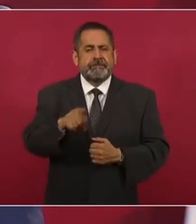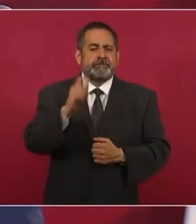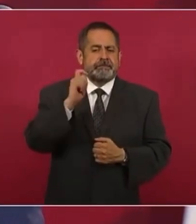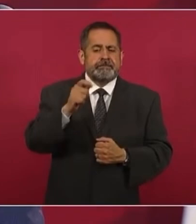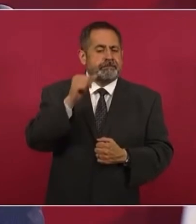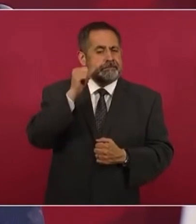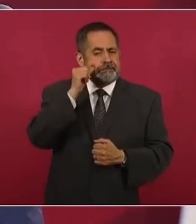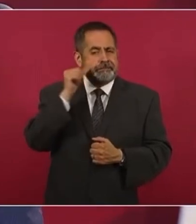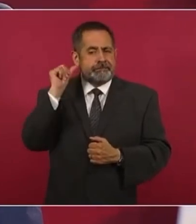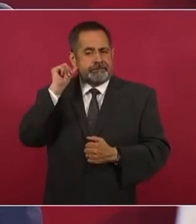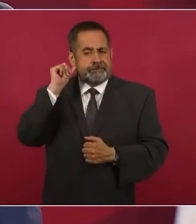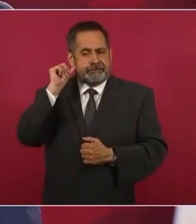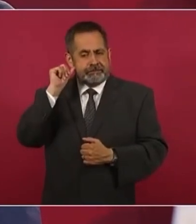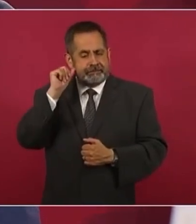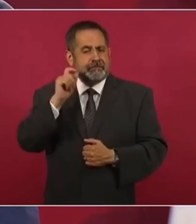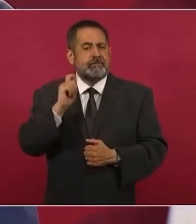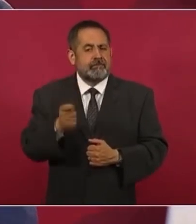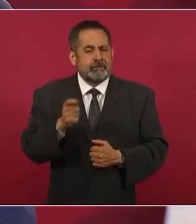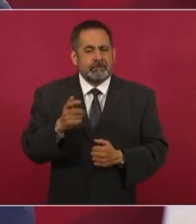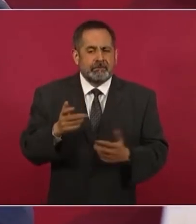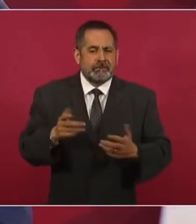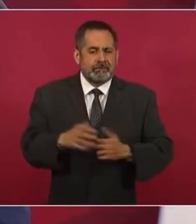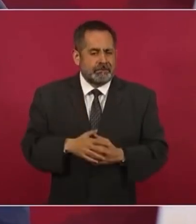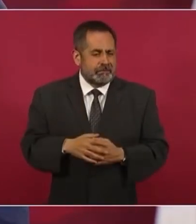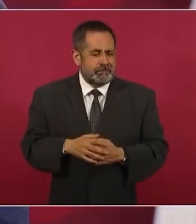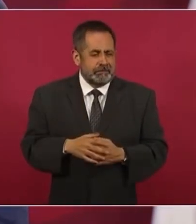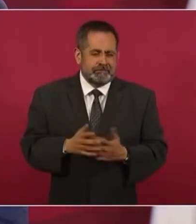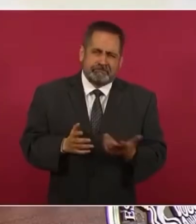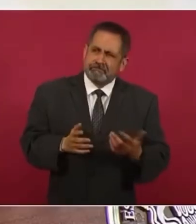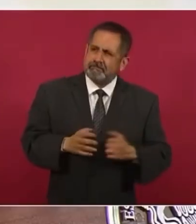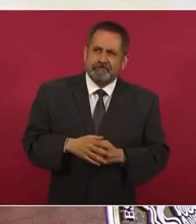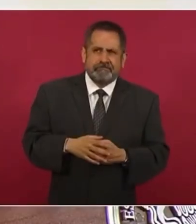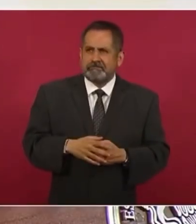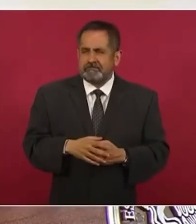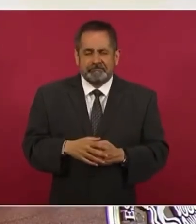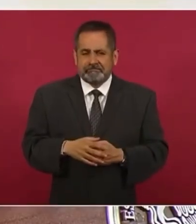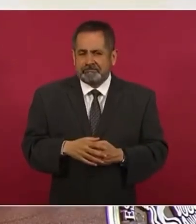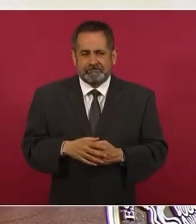lo de ayer, sin exagerar,